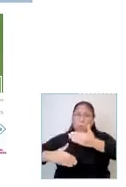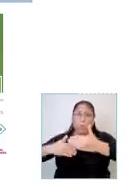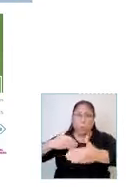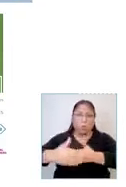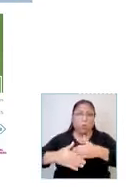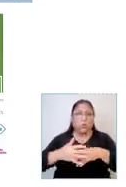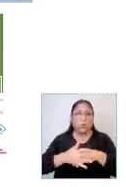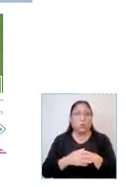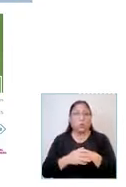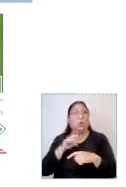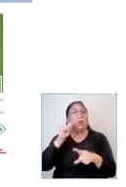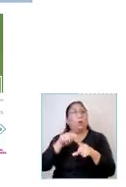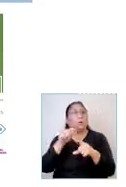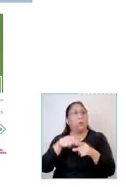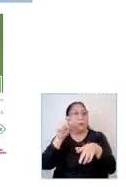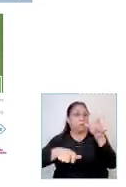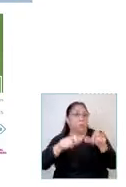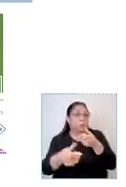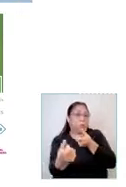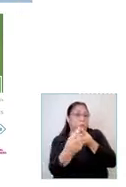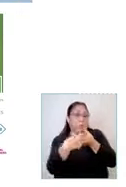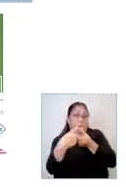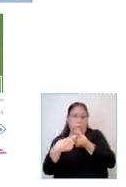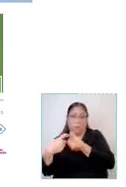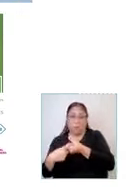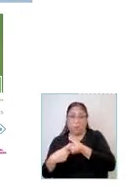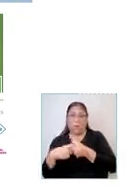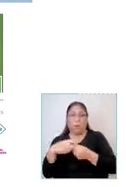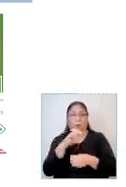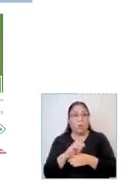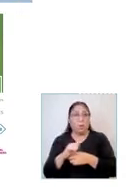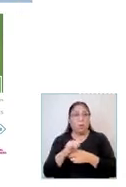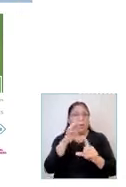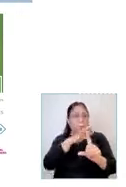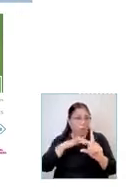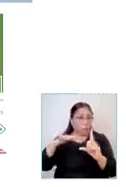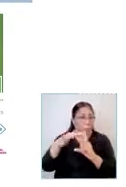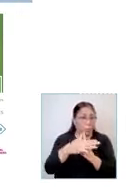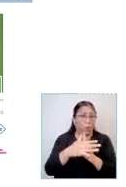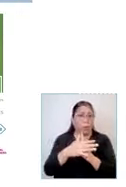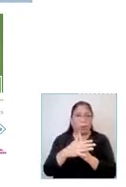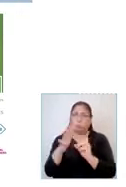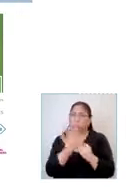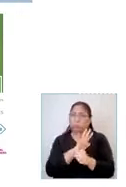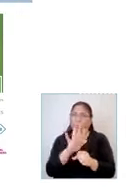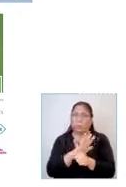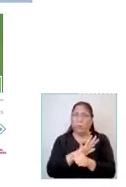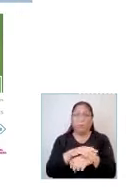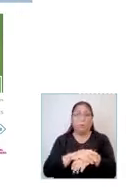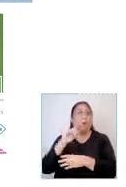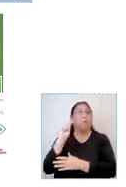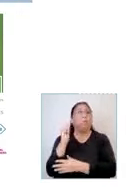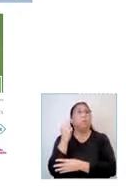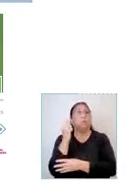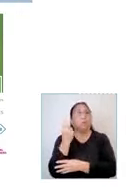de los jugadores y del entorno en general. Primero,